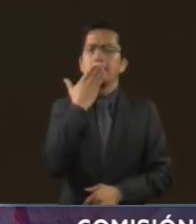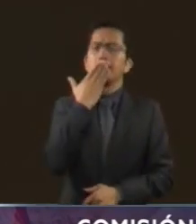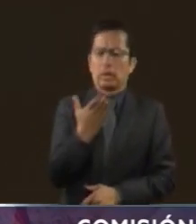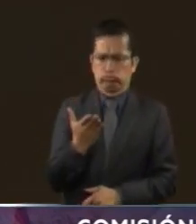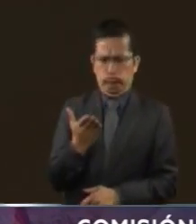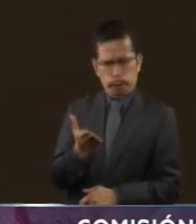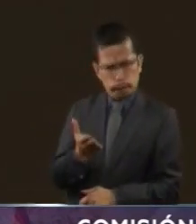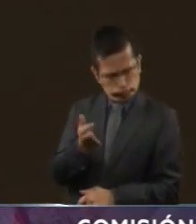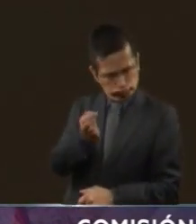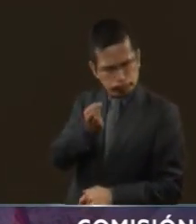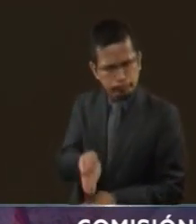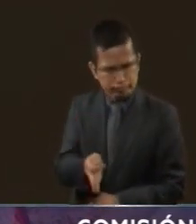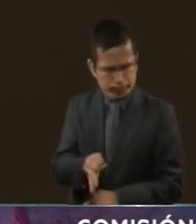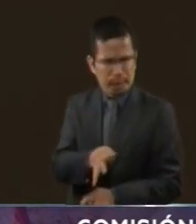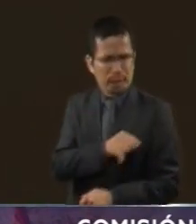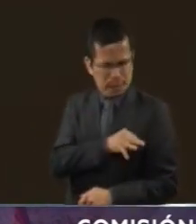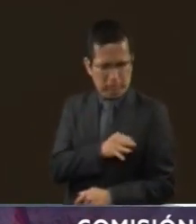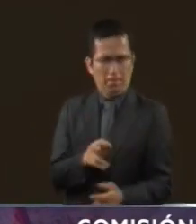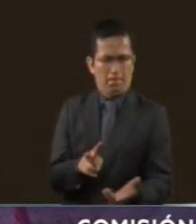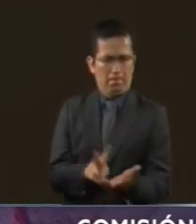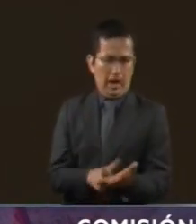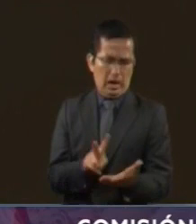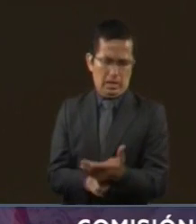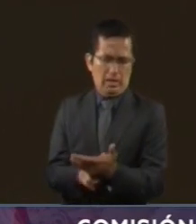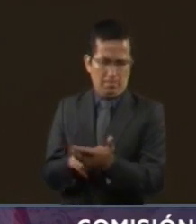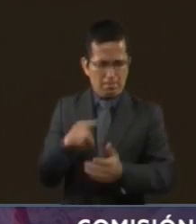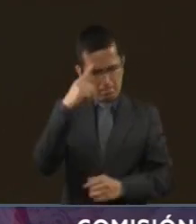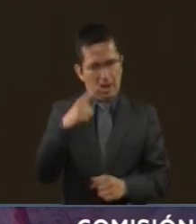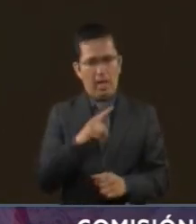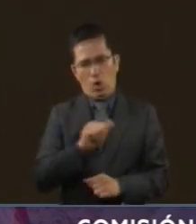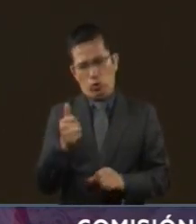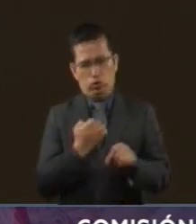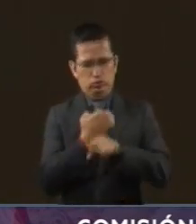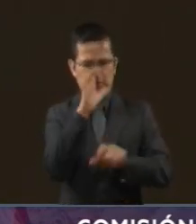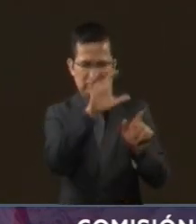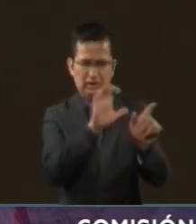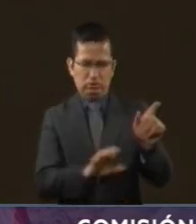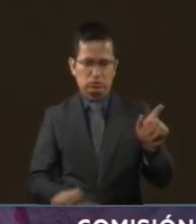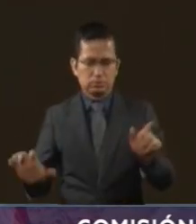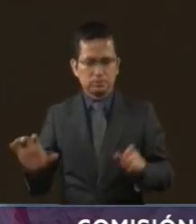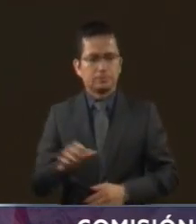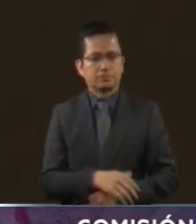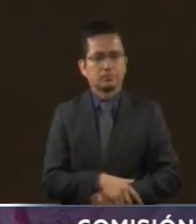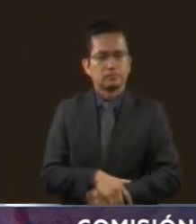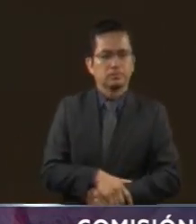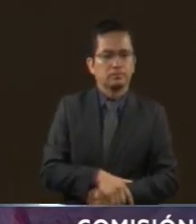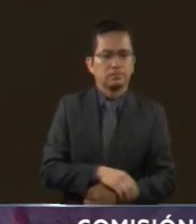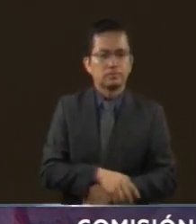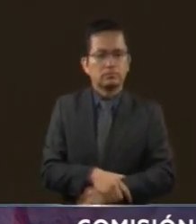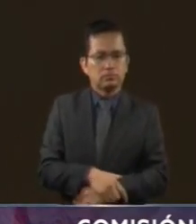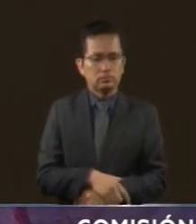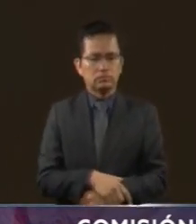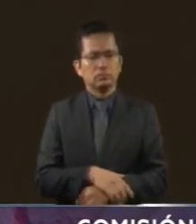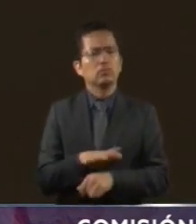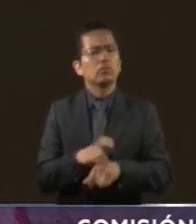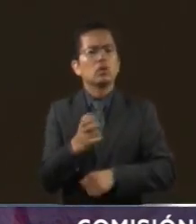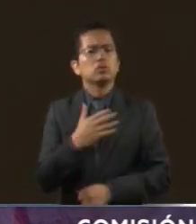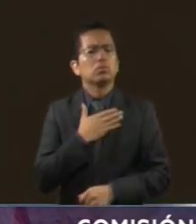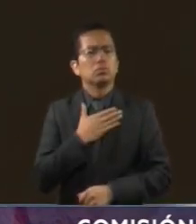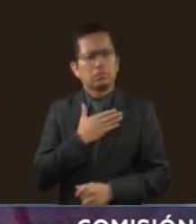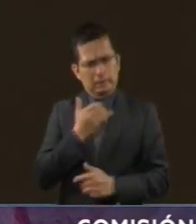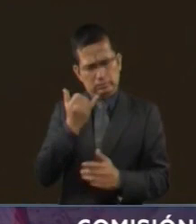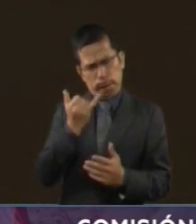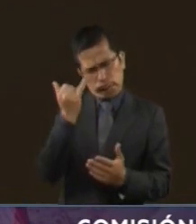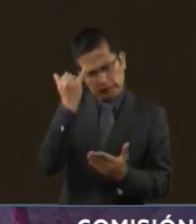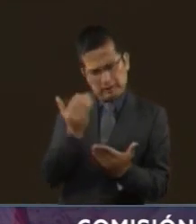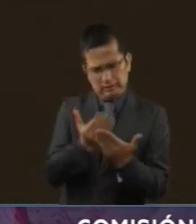tienen validez en las otras entidades federativas. Y en ese sentido, presento en materia de